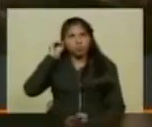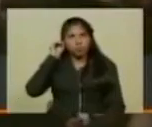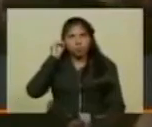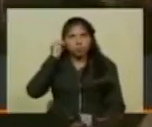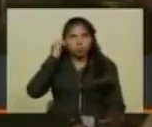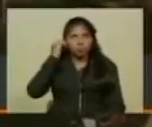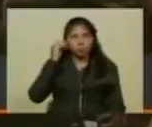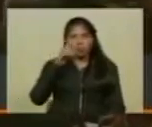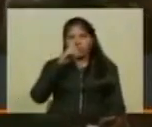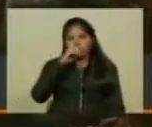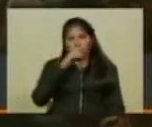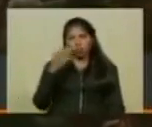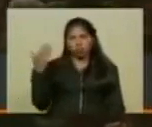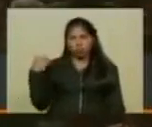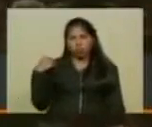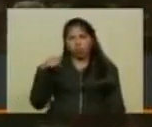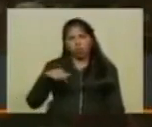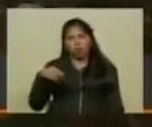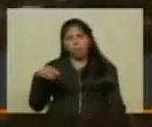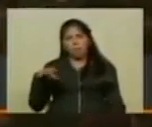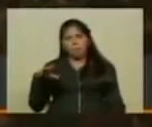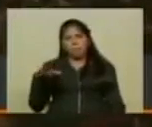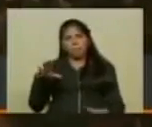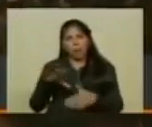era un día martes, hoy es miércoles,